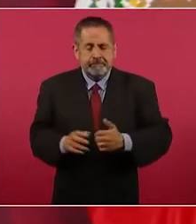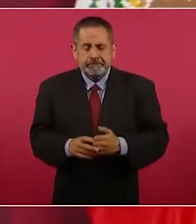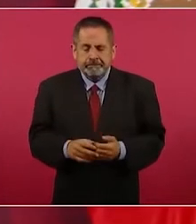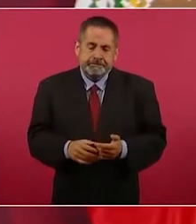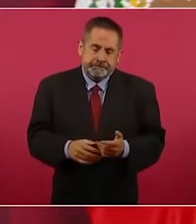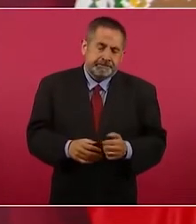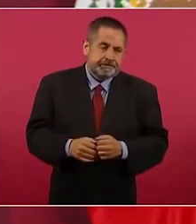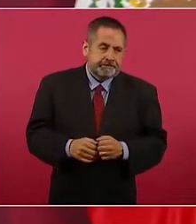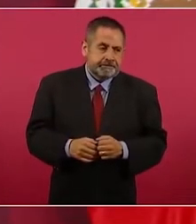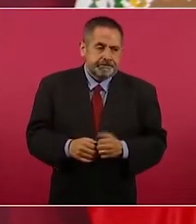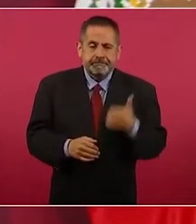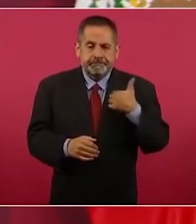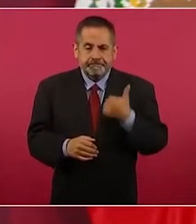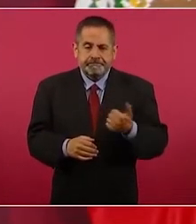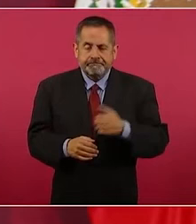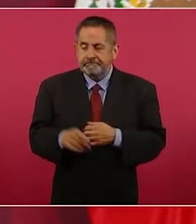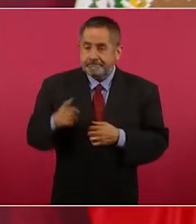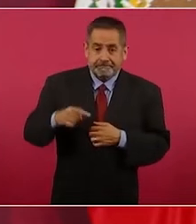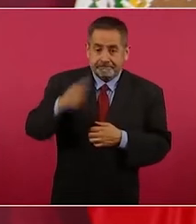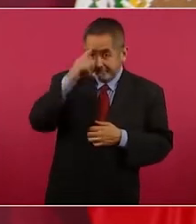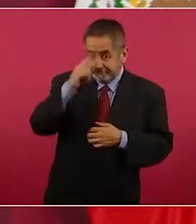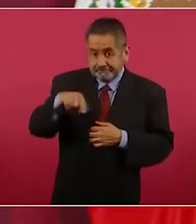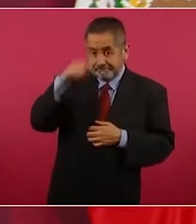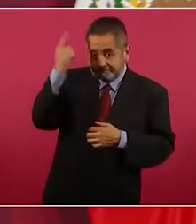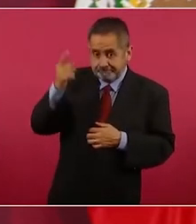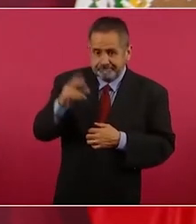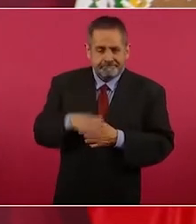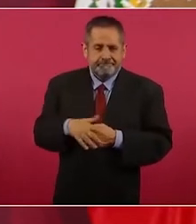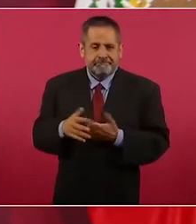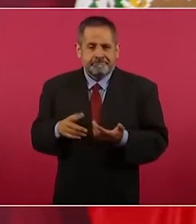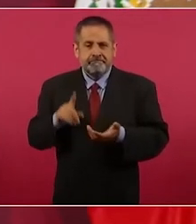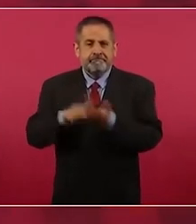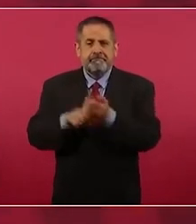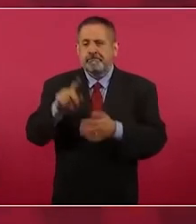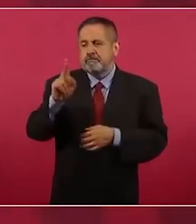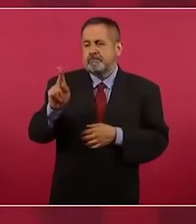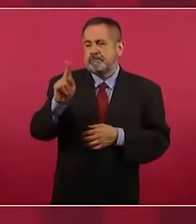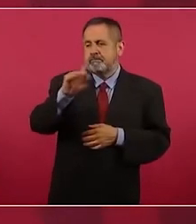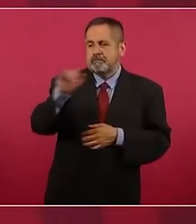entiendo que no es fácil. En el caso del Poder Judicial,